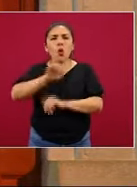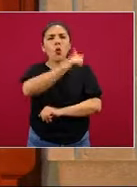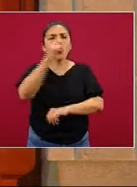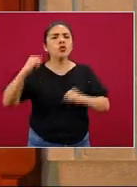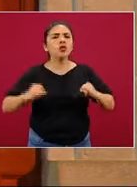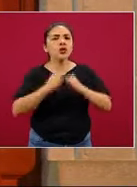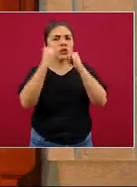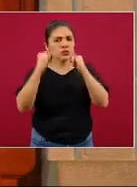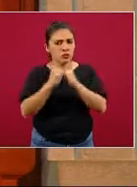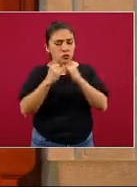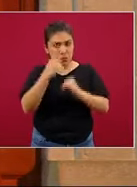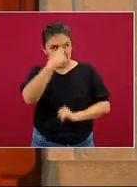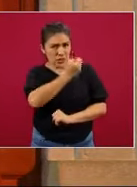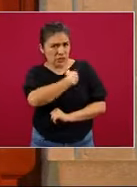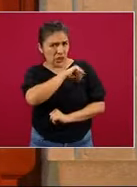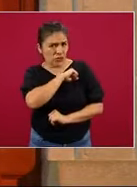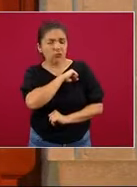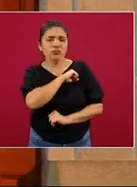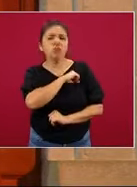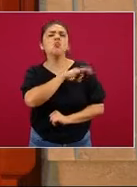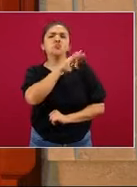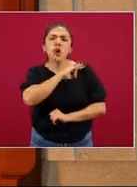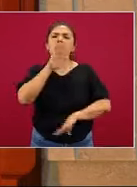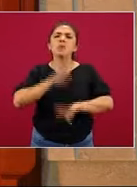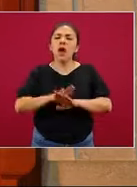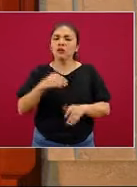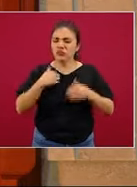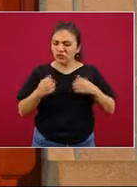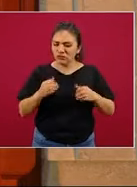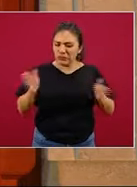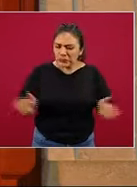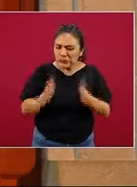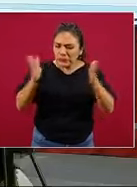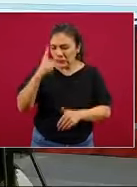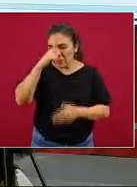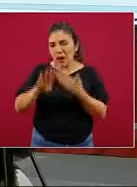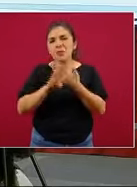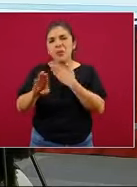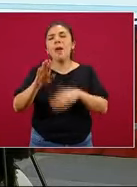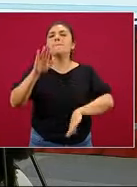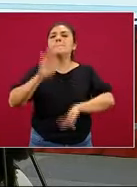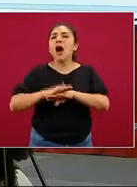no necesariamente de salud, a fortalecer sus acciones de prevención y evitar brotes.